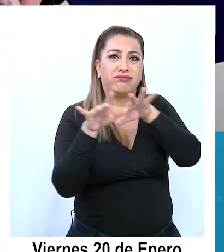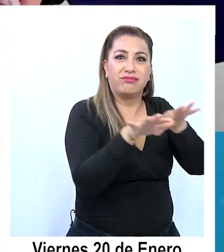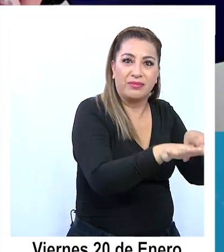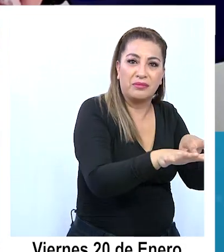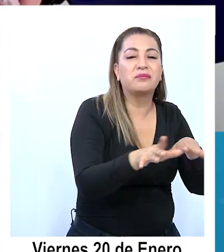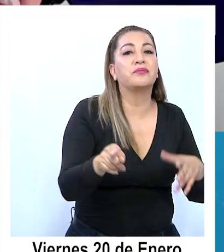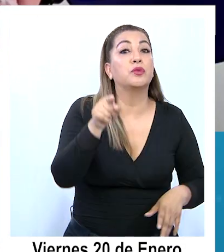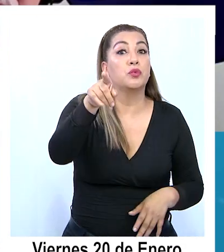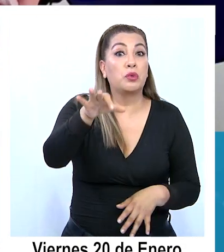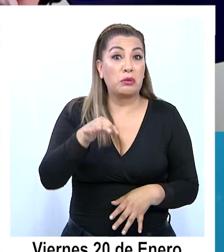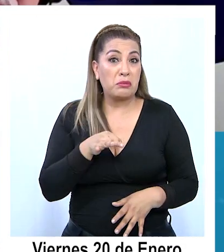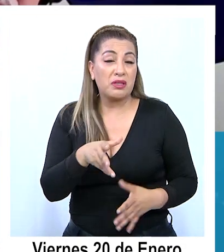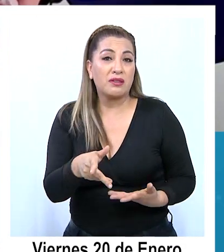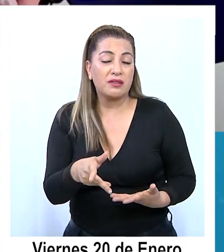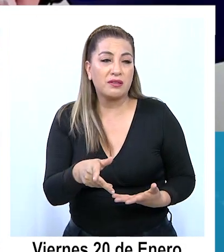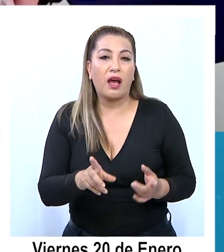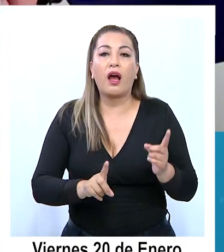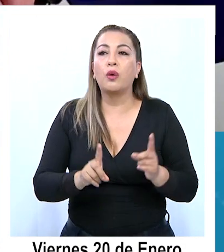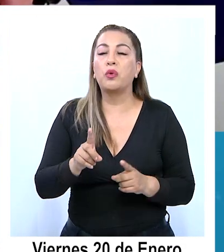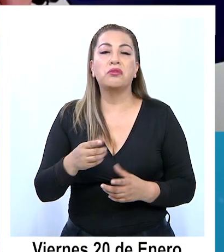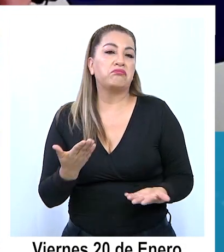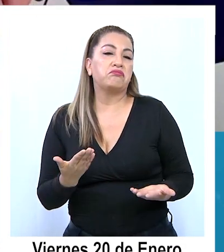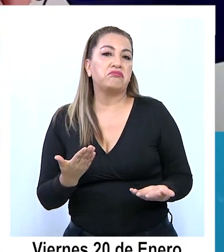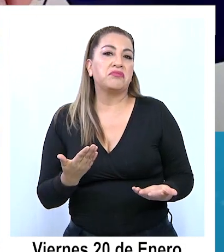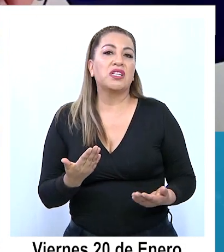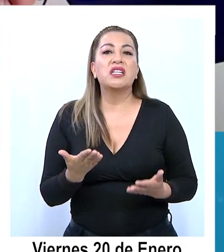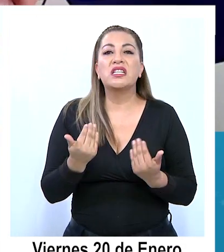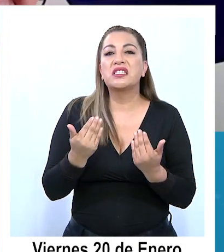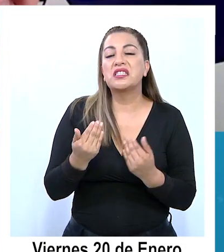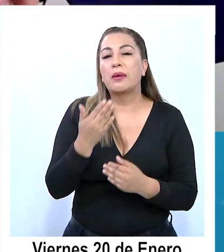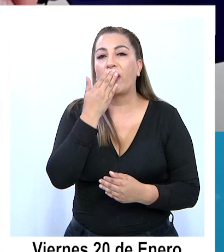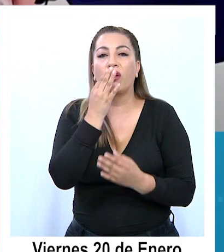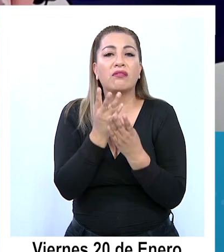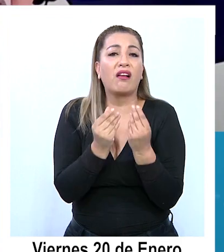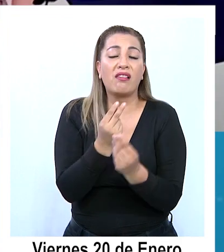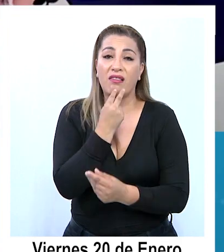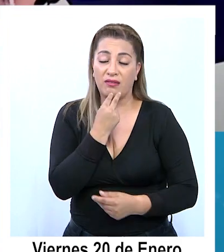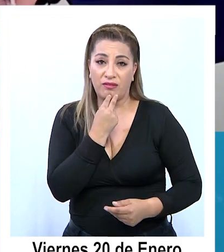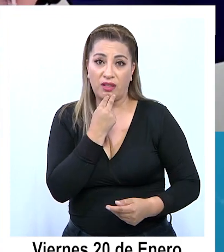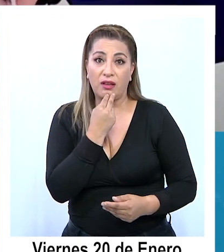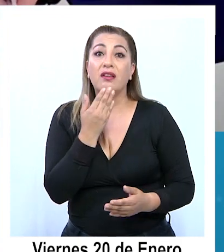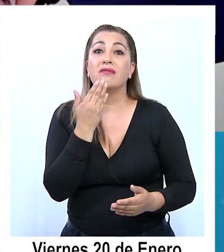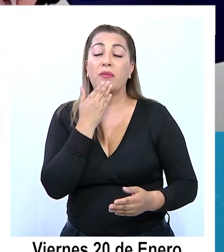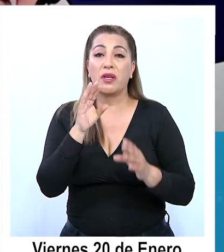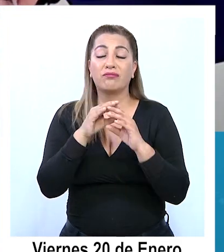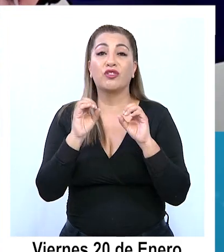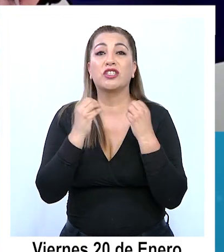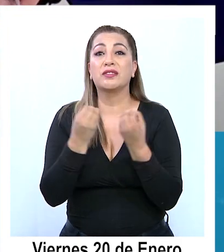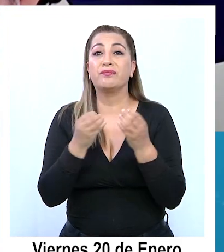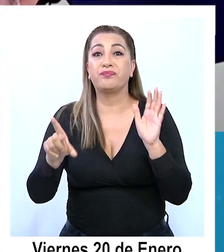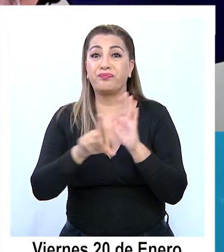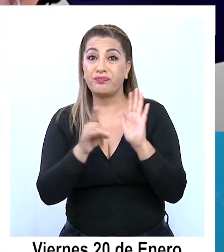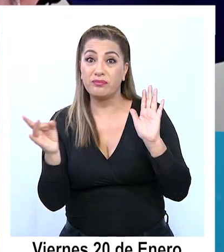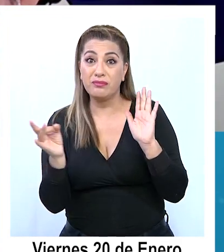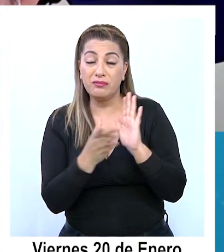como tú bien señalas, que vienen a buscar una mejor calidad de vida. Pero el crimen organizado, que no pierde